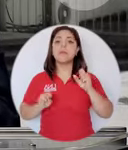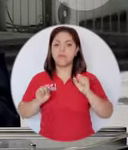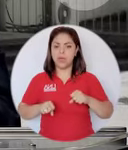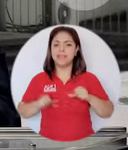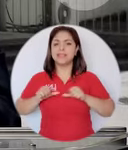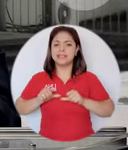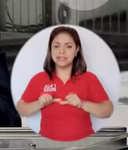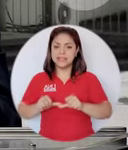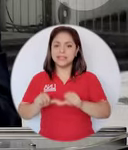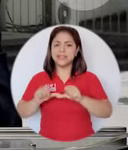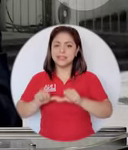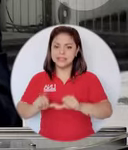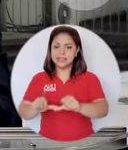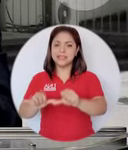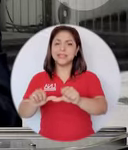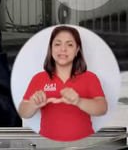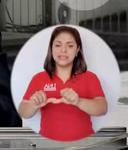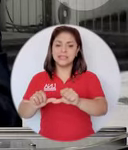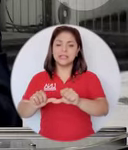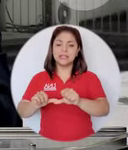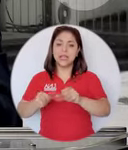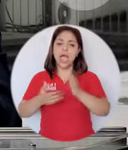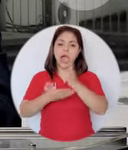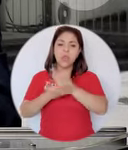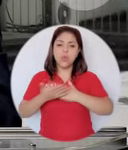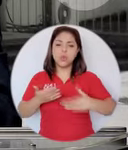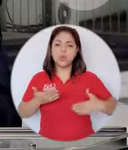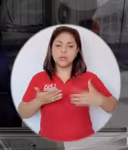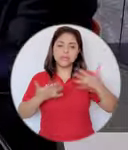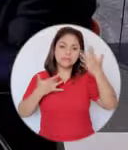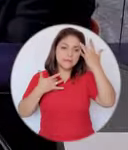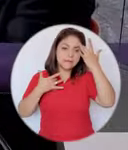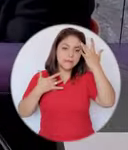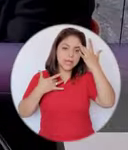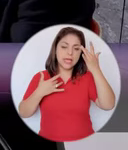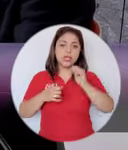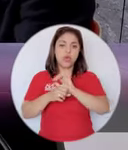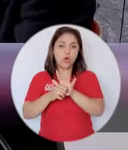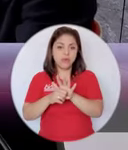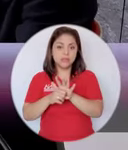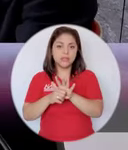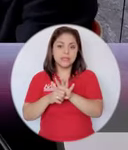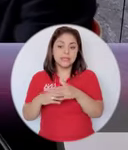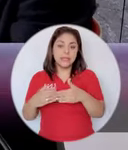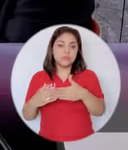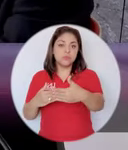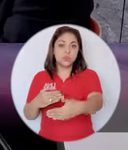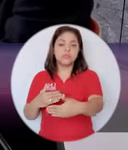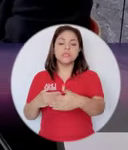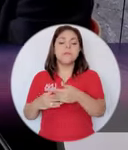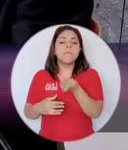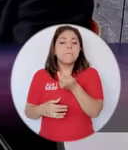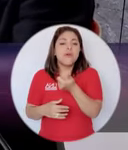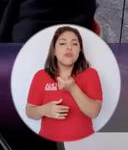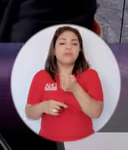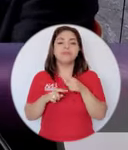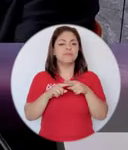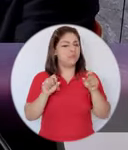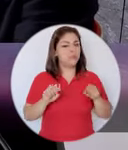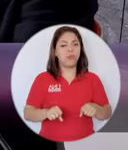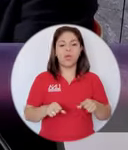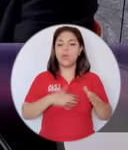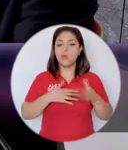los menos frecuentes de tener COVID prolongado en toda la serie de pacientes que se llegan a tener a nivel de Costa Rica y del